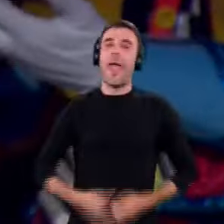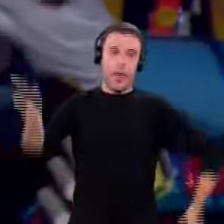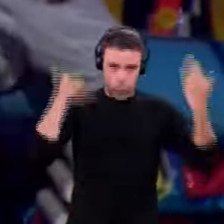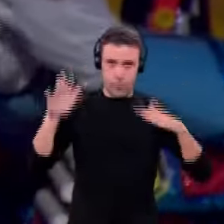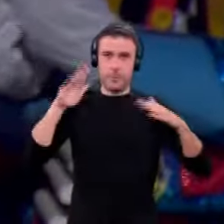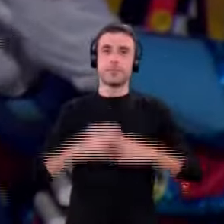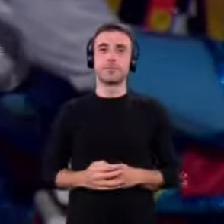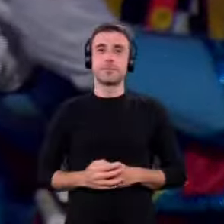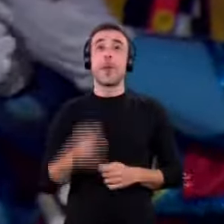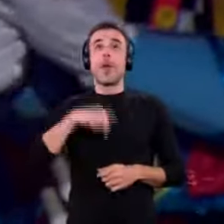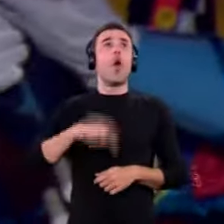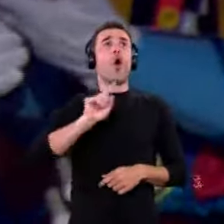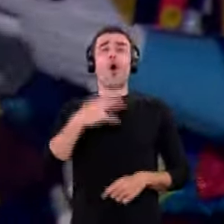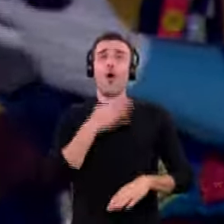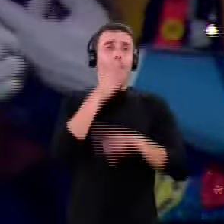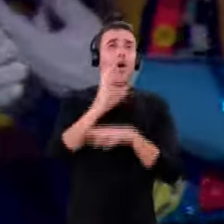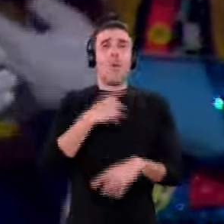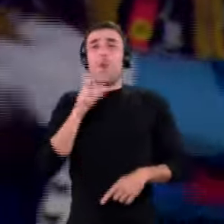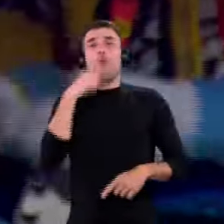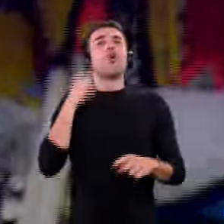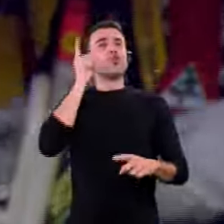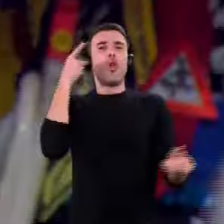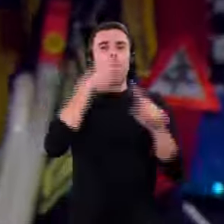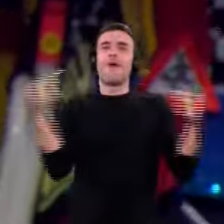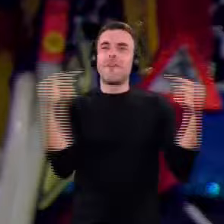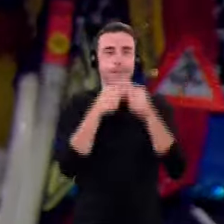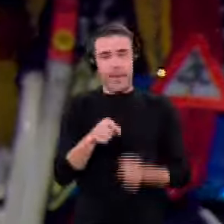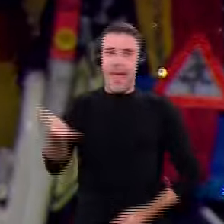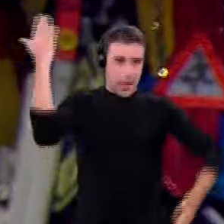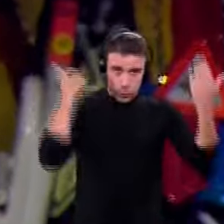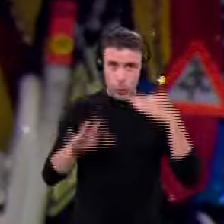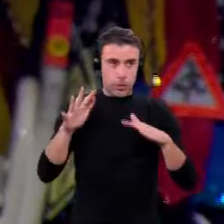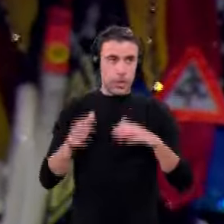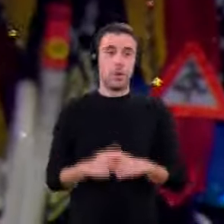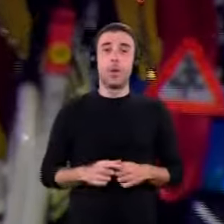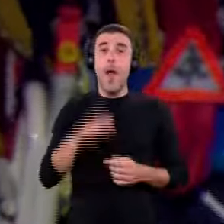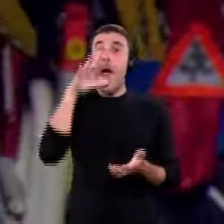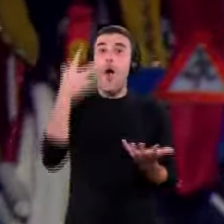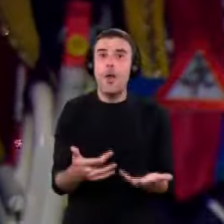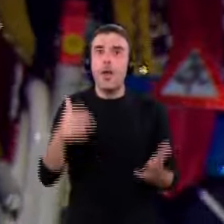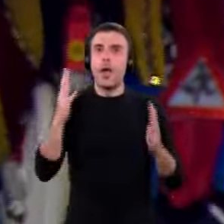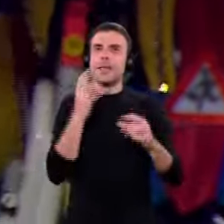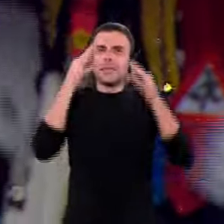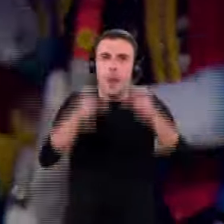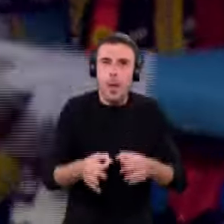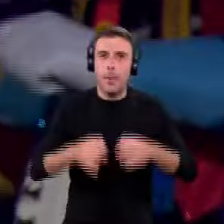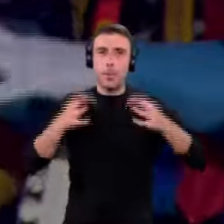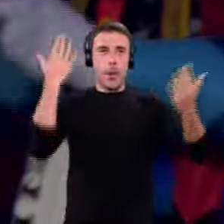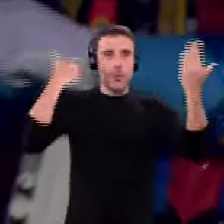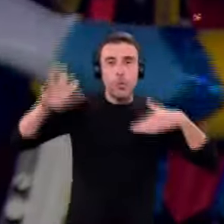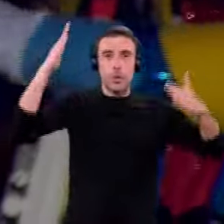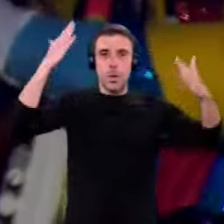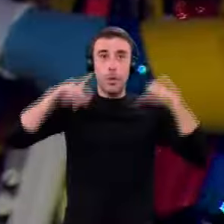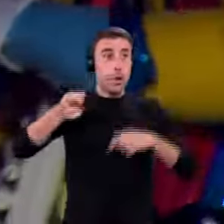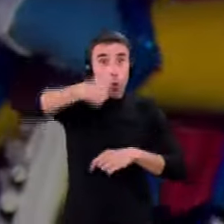Excusa. Que hoy no pude ir porque ya es que voy a la final. Excusa. Vivimos una continua excusa